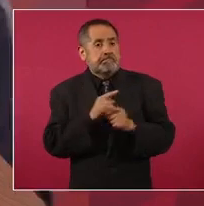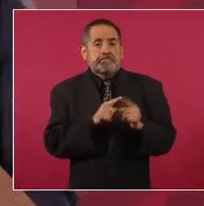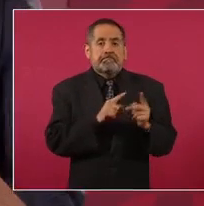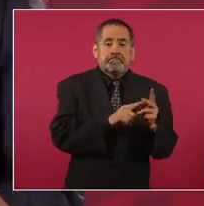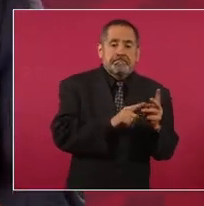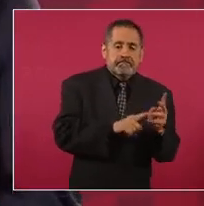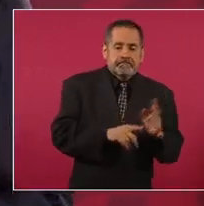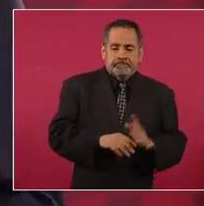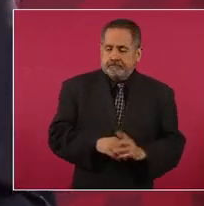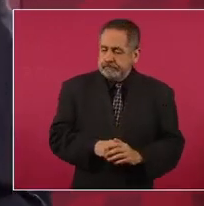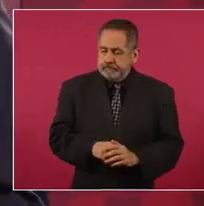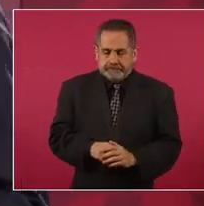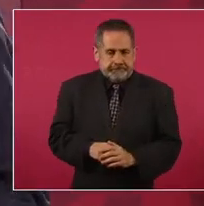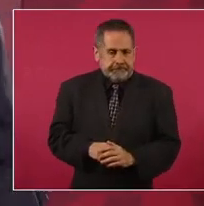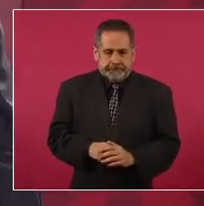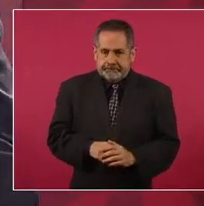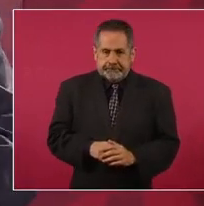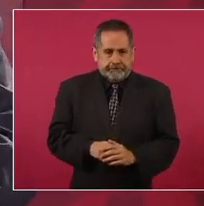una